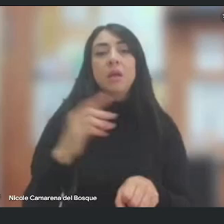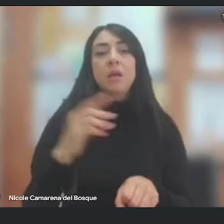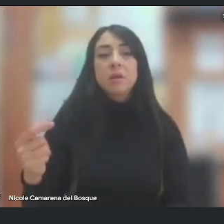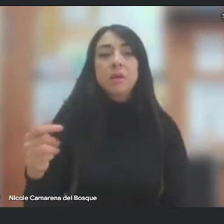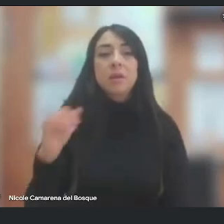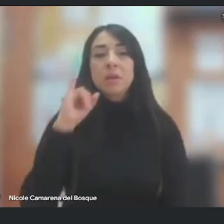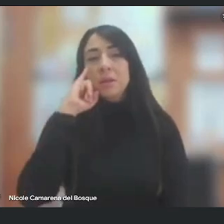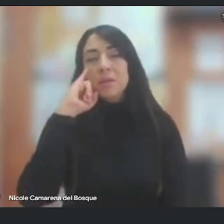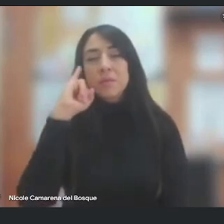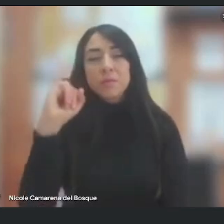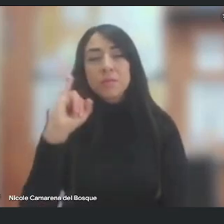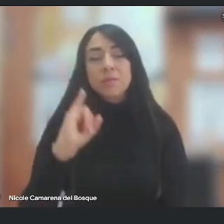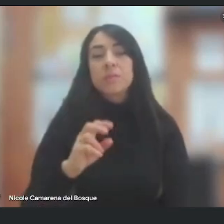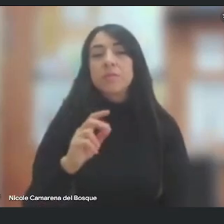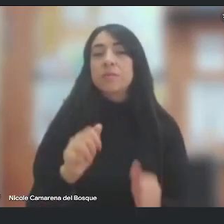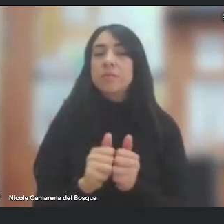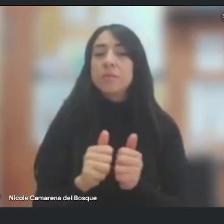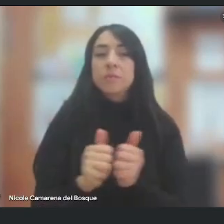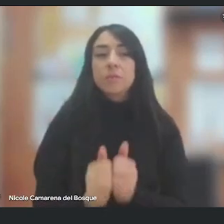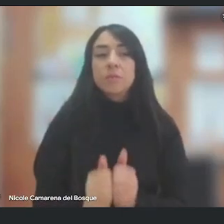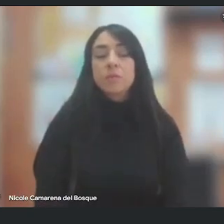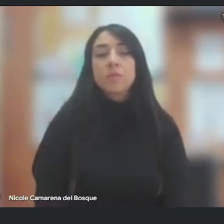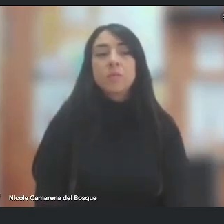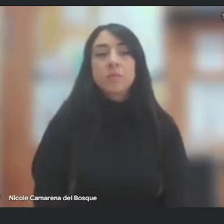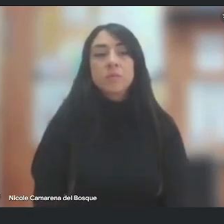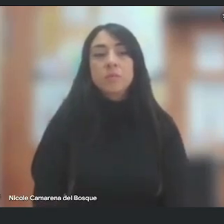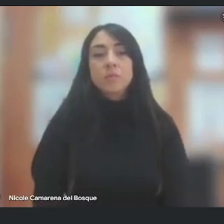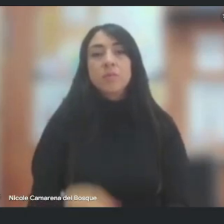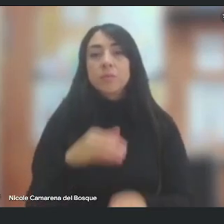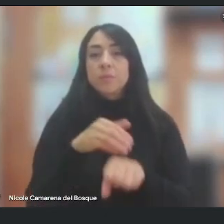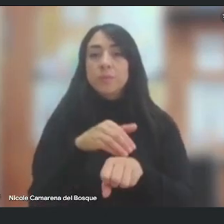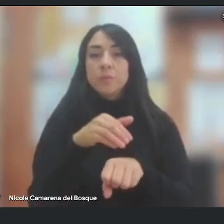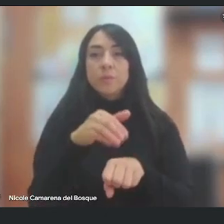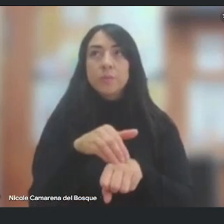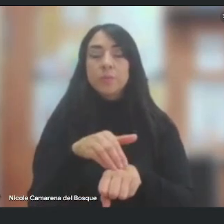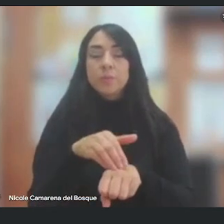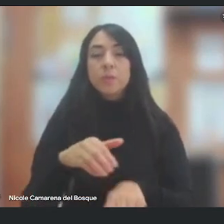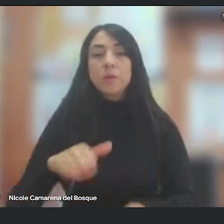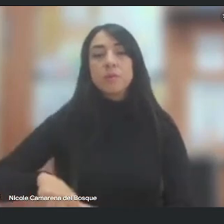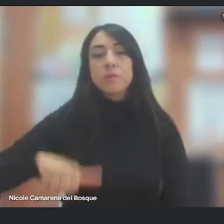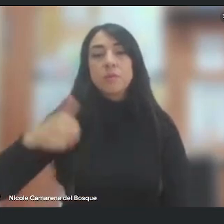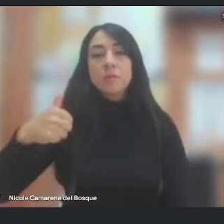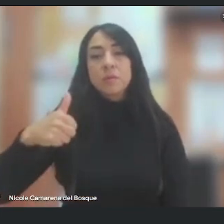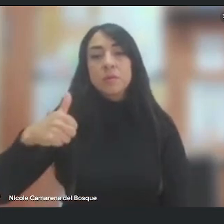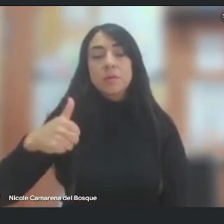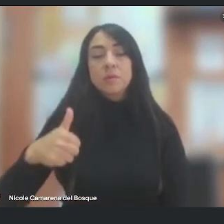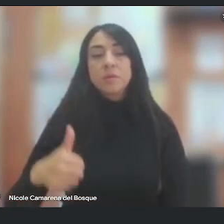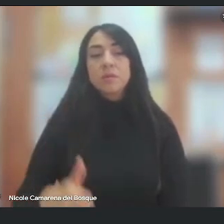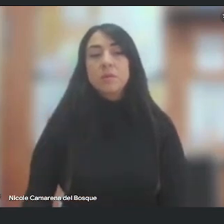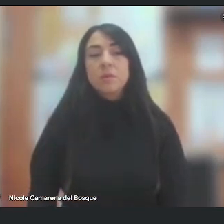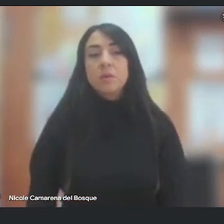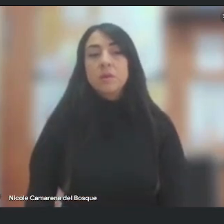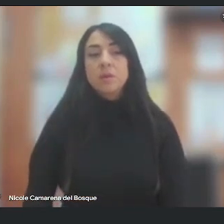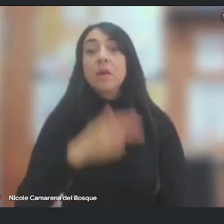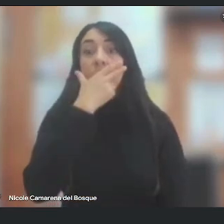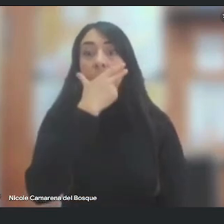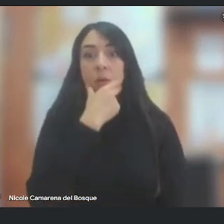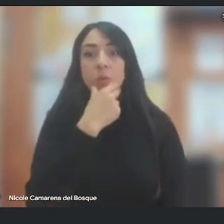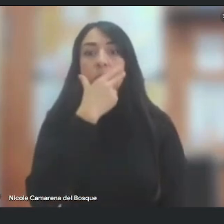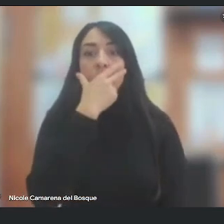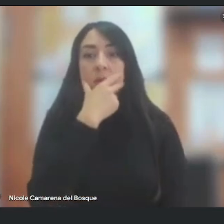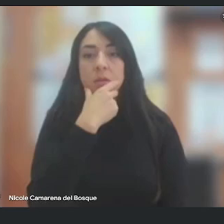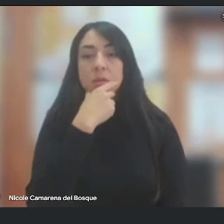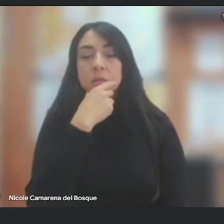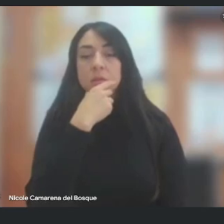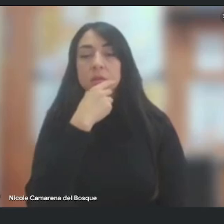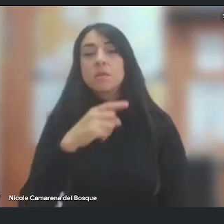El mito número 11. Los hombres con discapacidad tienen mayores necesidades y deseos que las mujeres